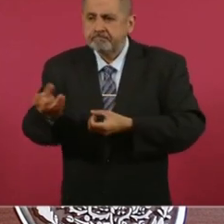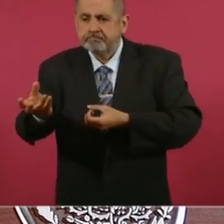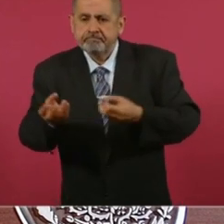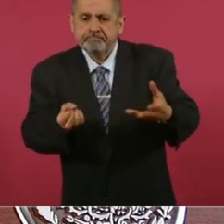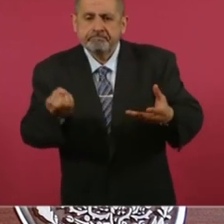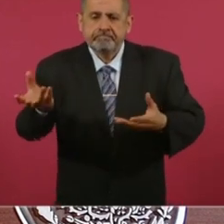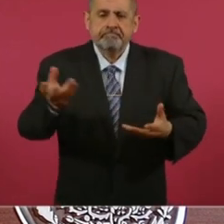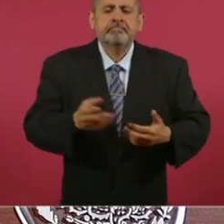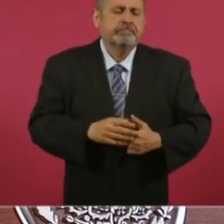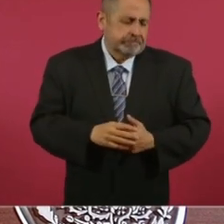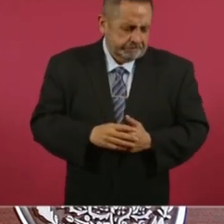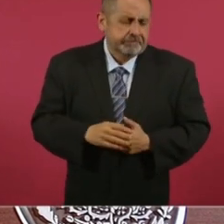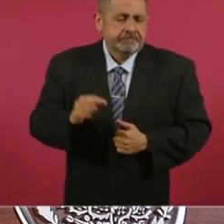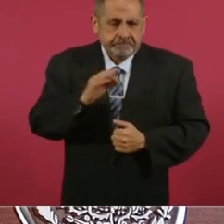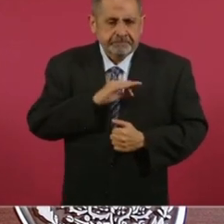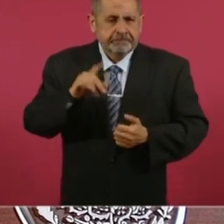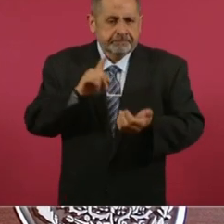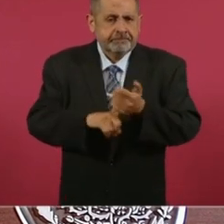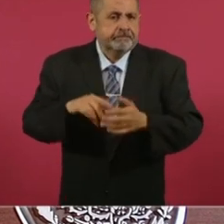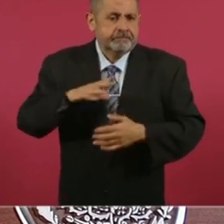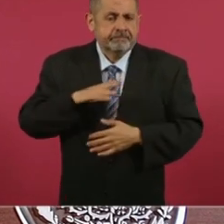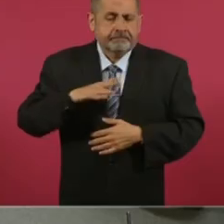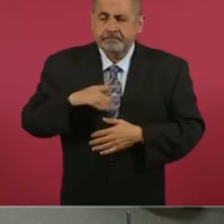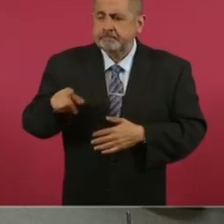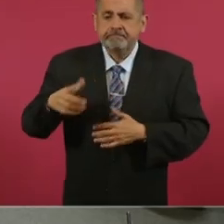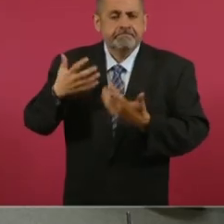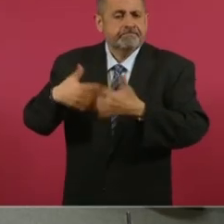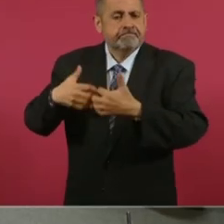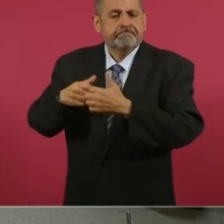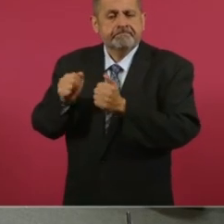que se produce con